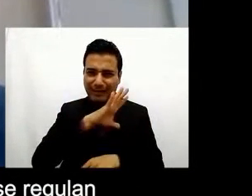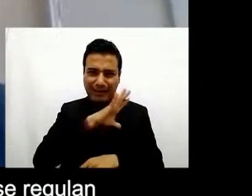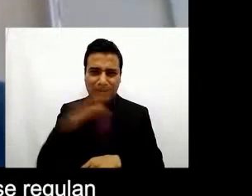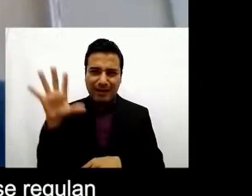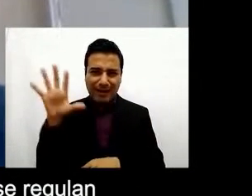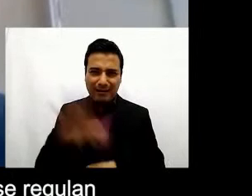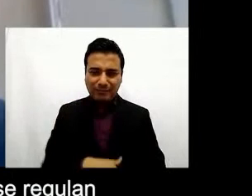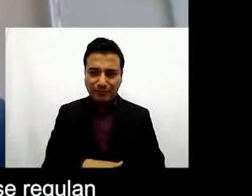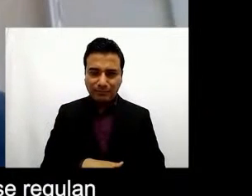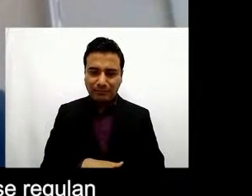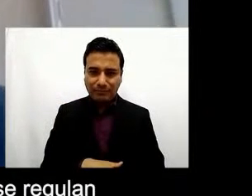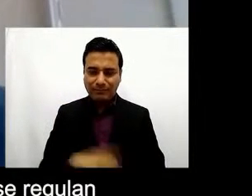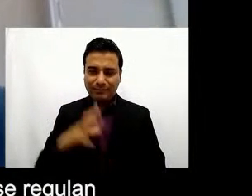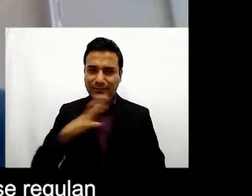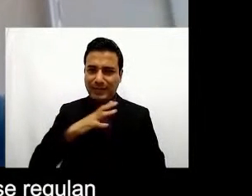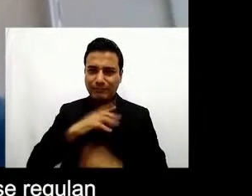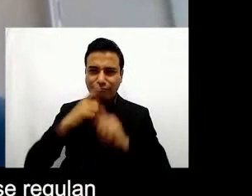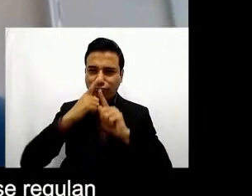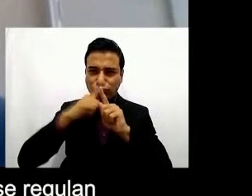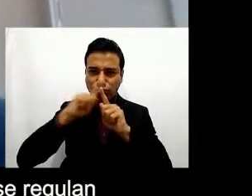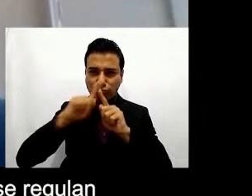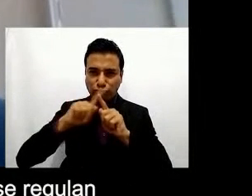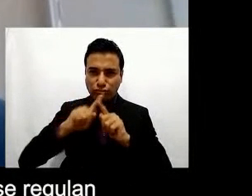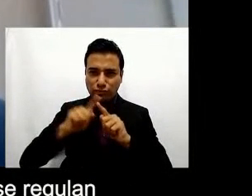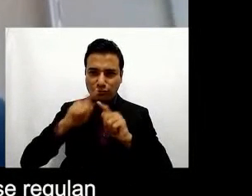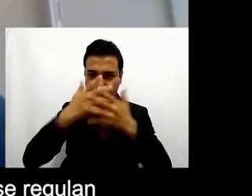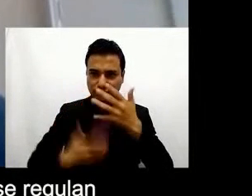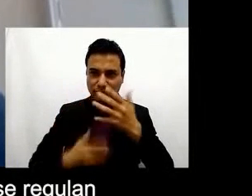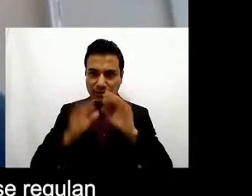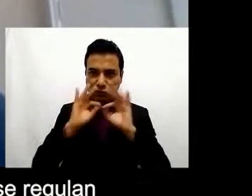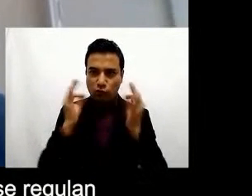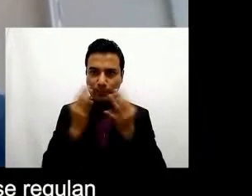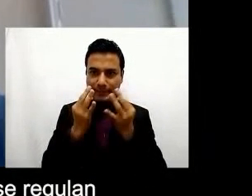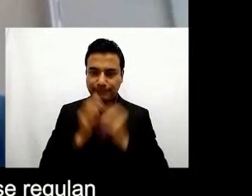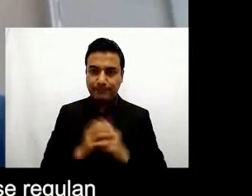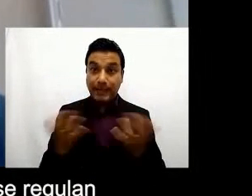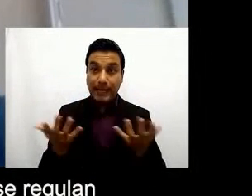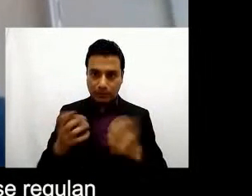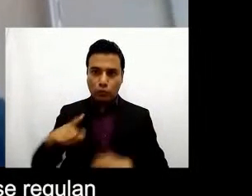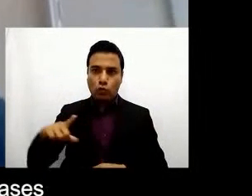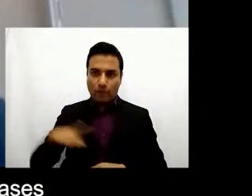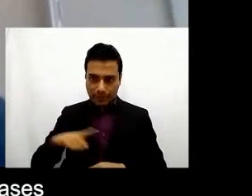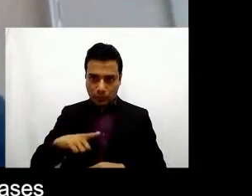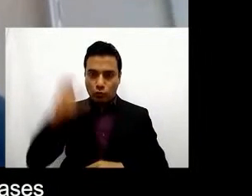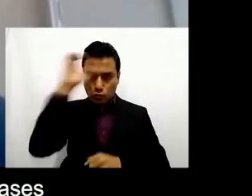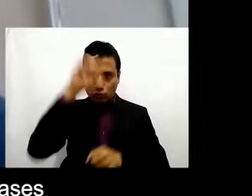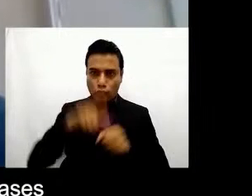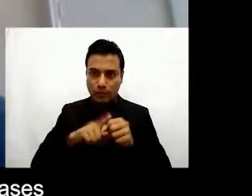pueden derivar las formas en que se regula la actividad del Estado respecto de la cultura.